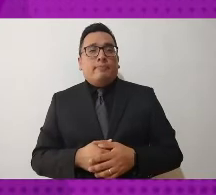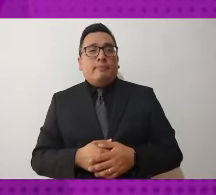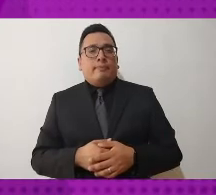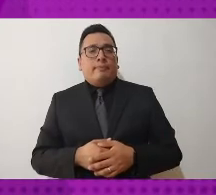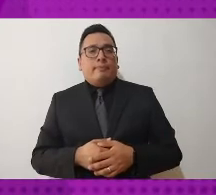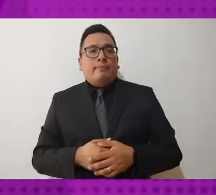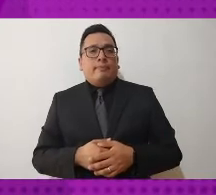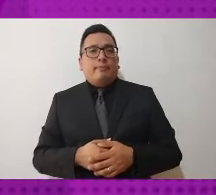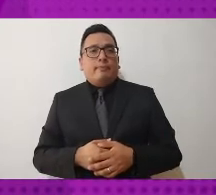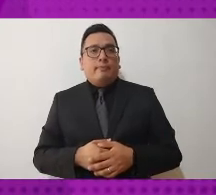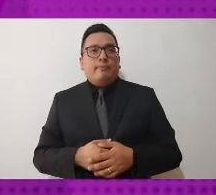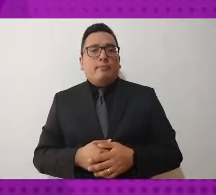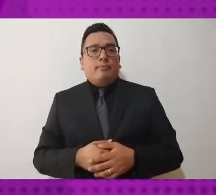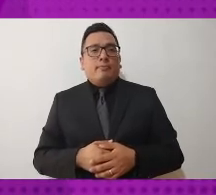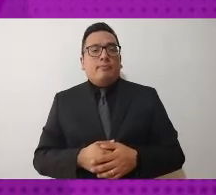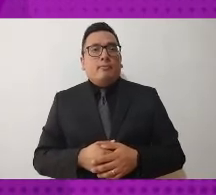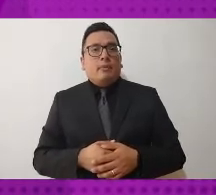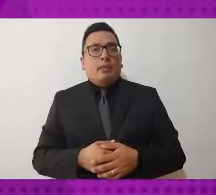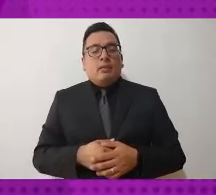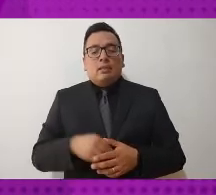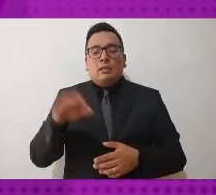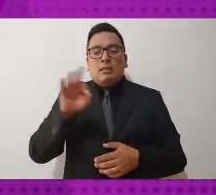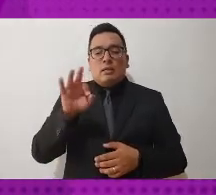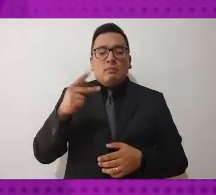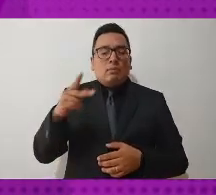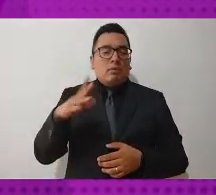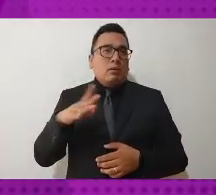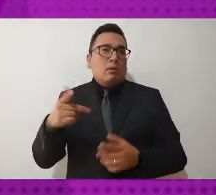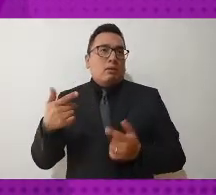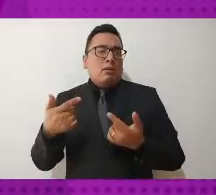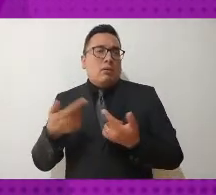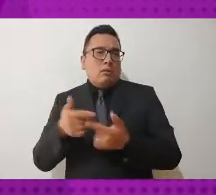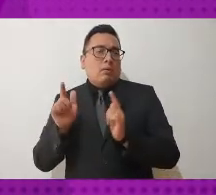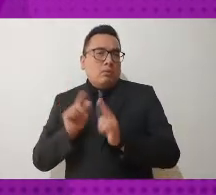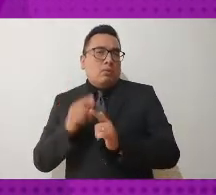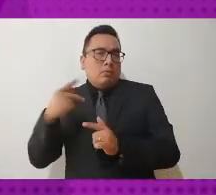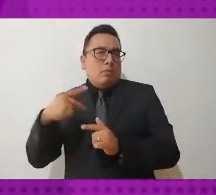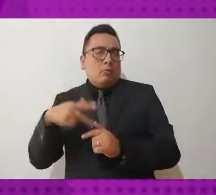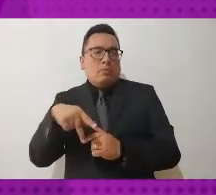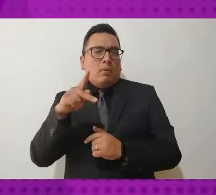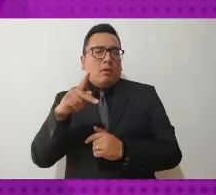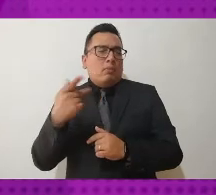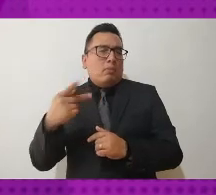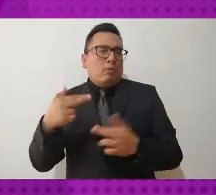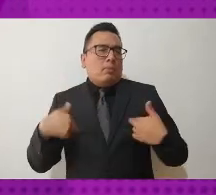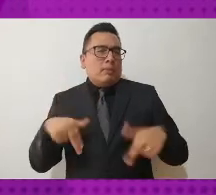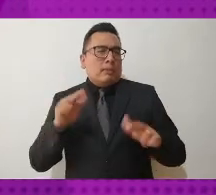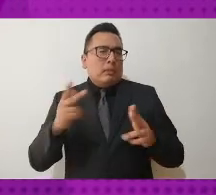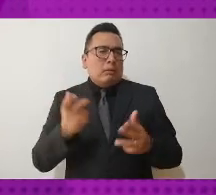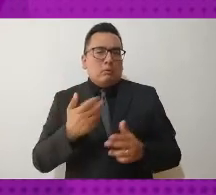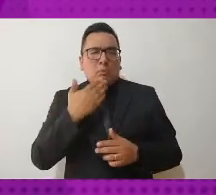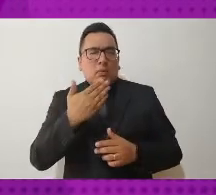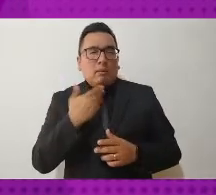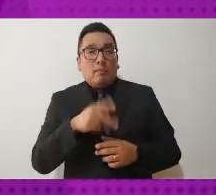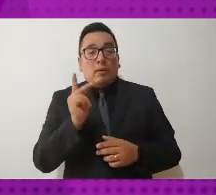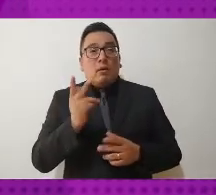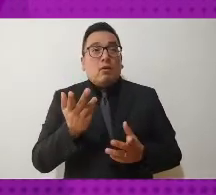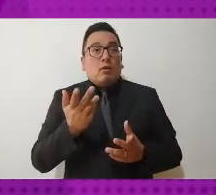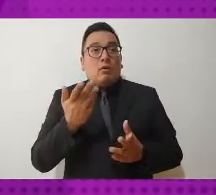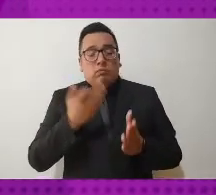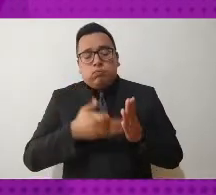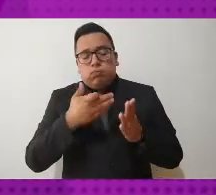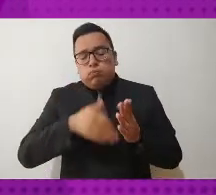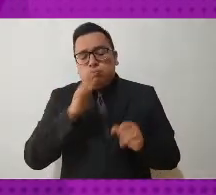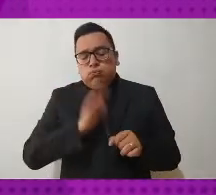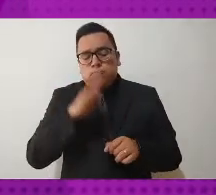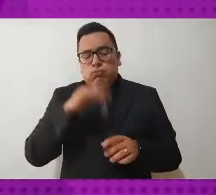representan a grupos en específico pues son parte de la comunidad lgbt entonces pues sí ha habido un gran avance pero como digo Aún